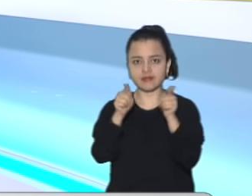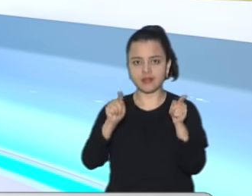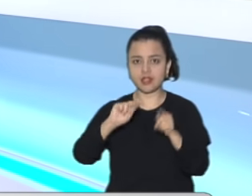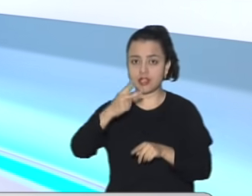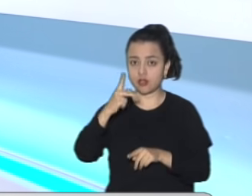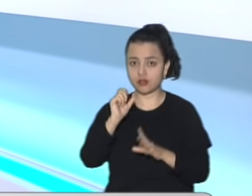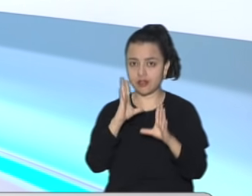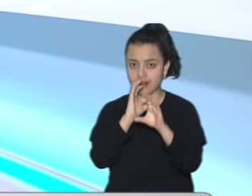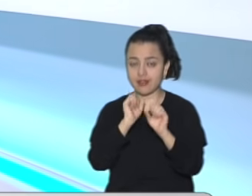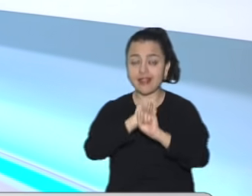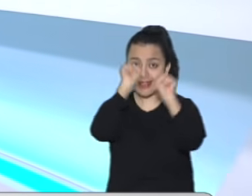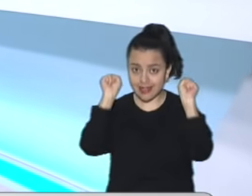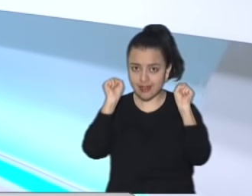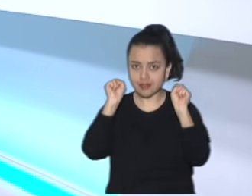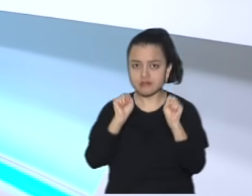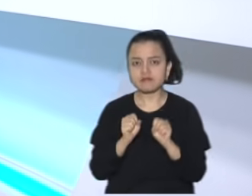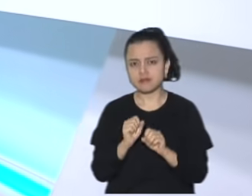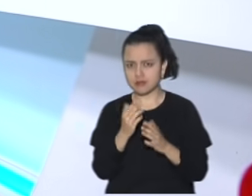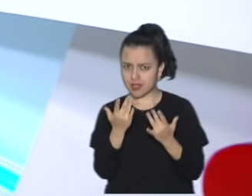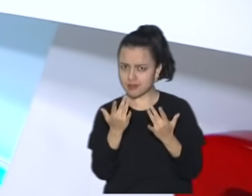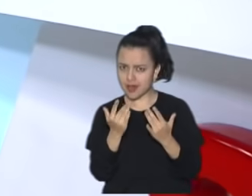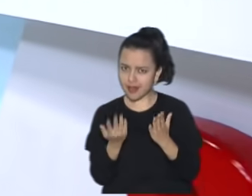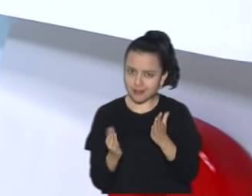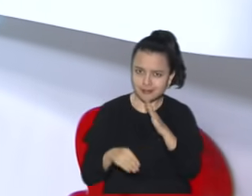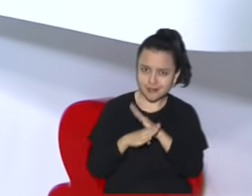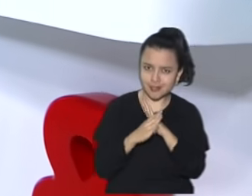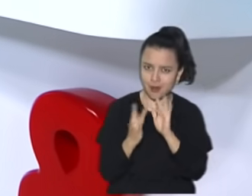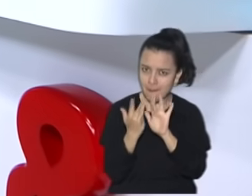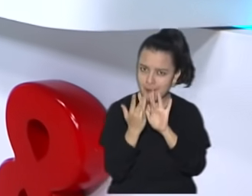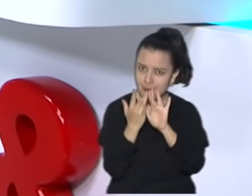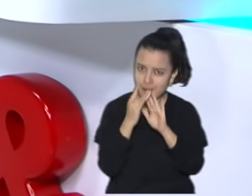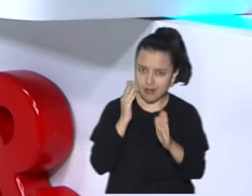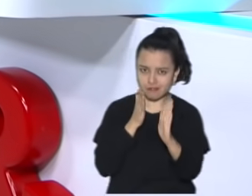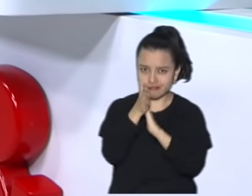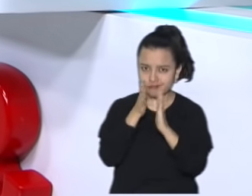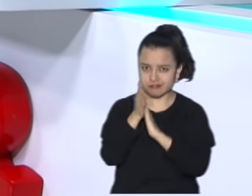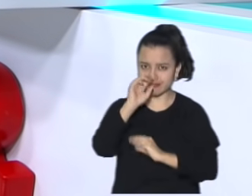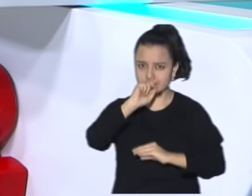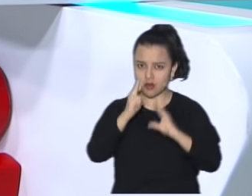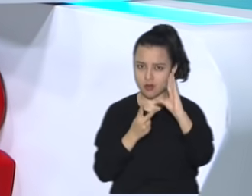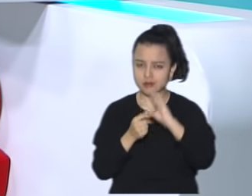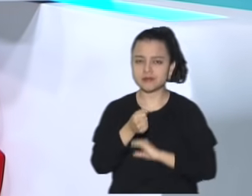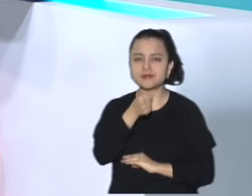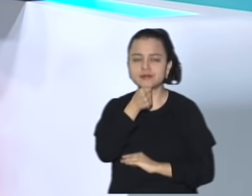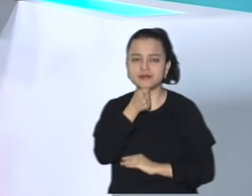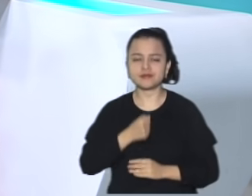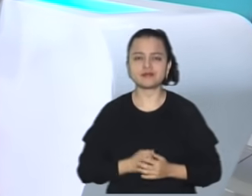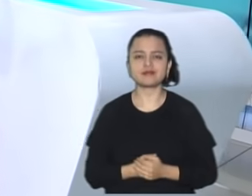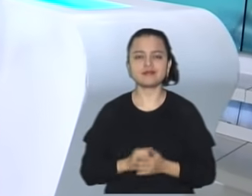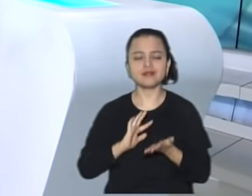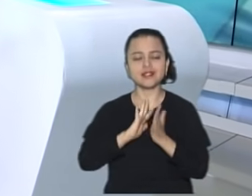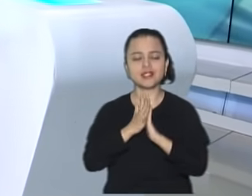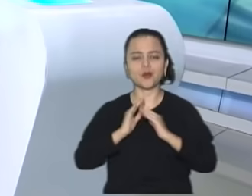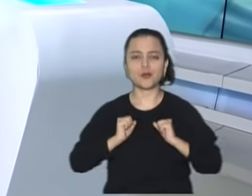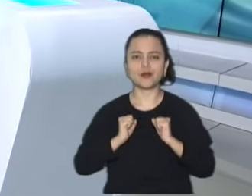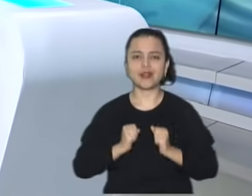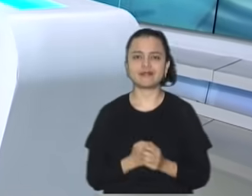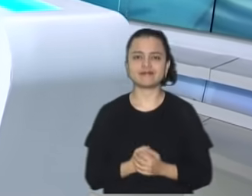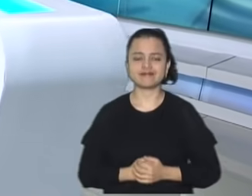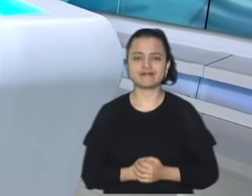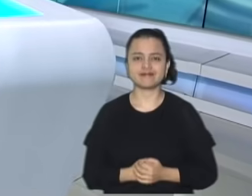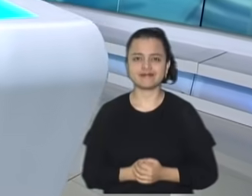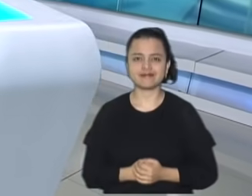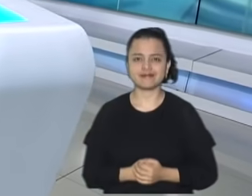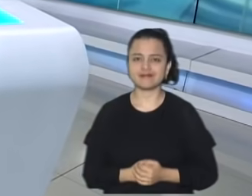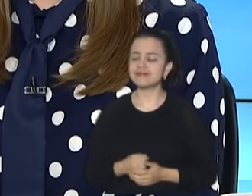vaya, porque toda la información la vamos a tener en nuestra emisión. Luisa Fernández, desde el centro de Bogotá, Noticentro 1